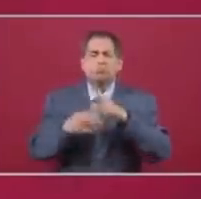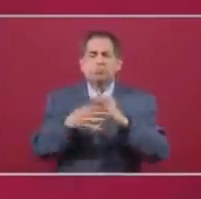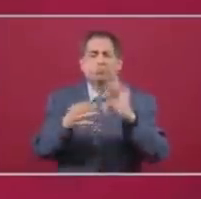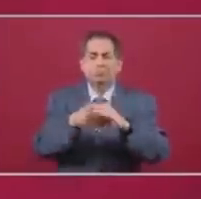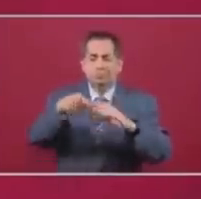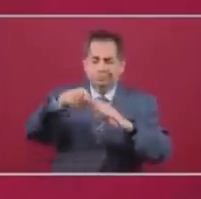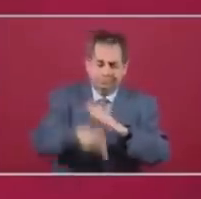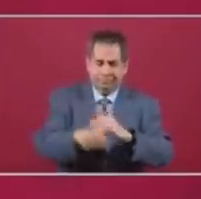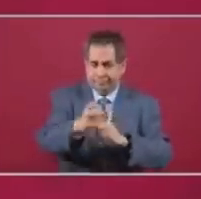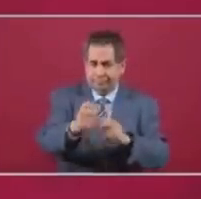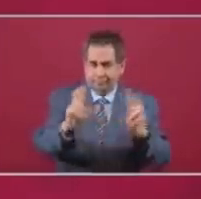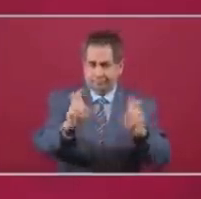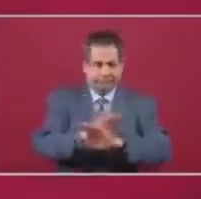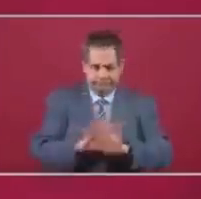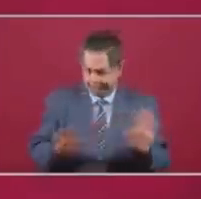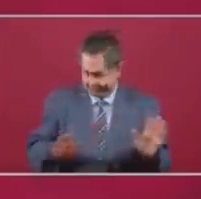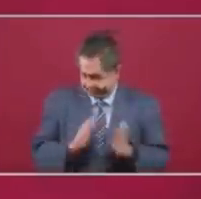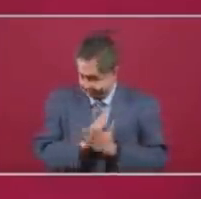más sobre el tema,